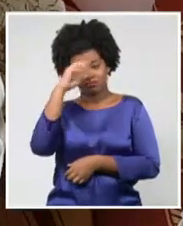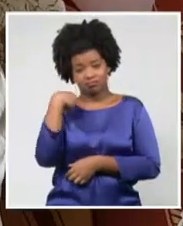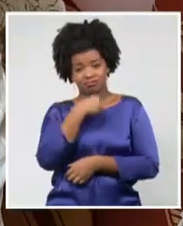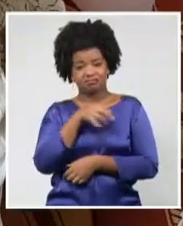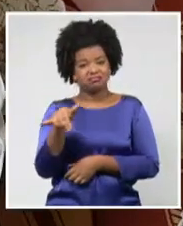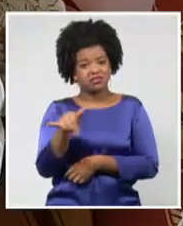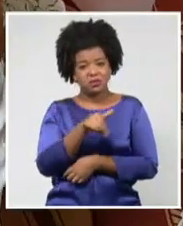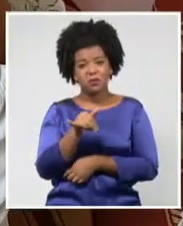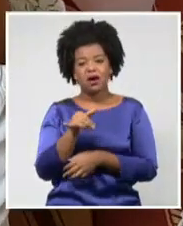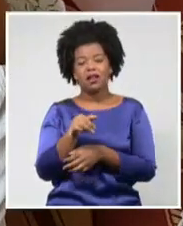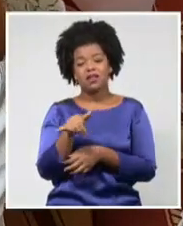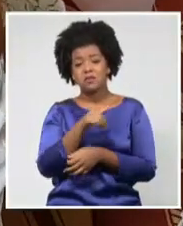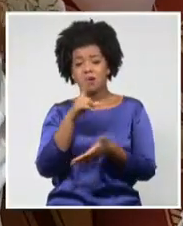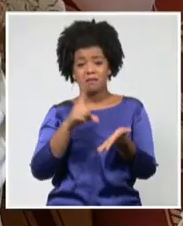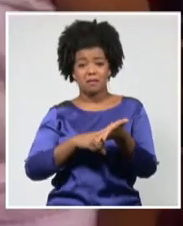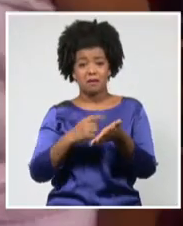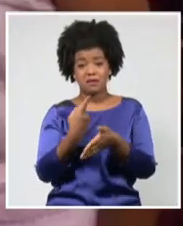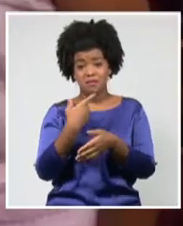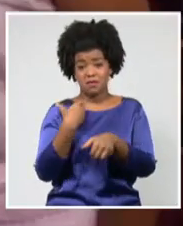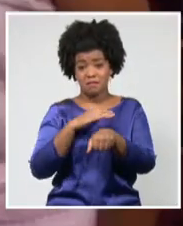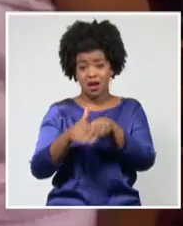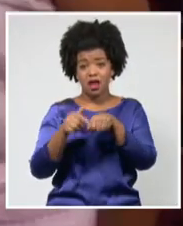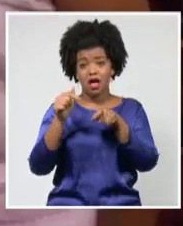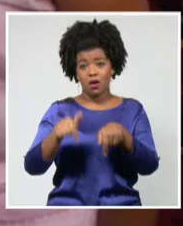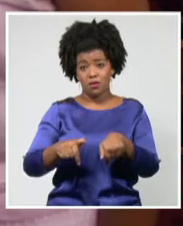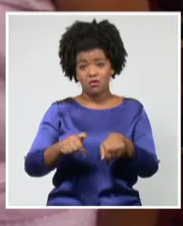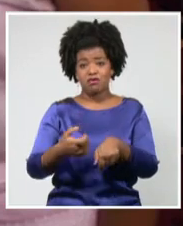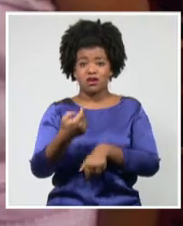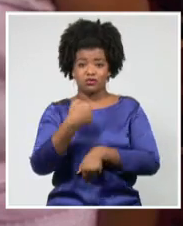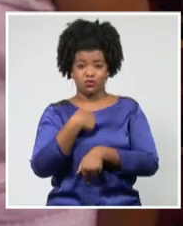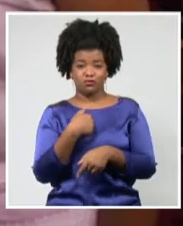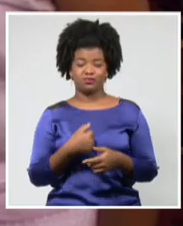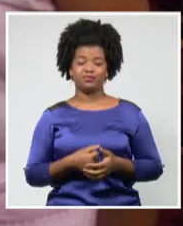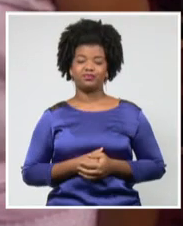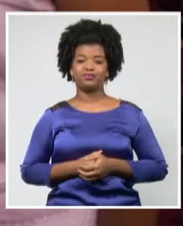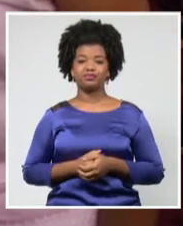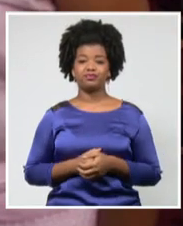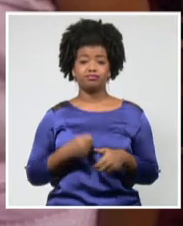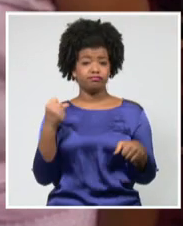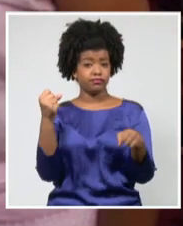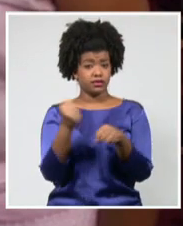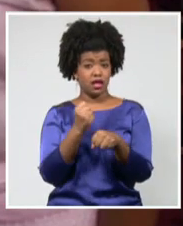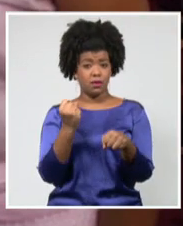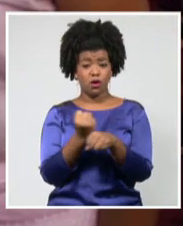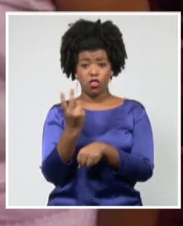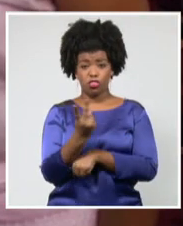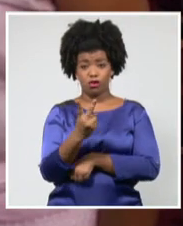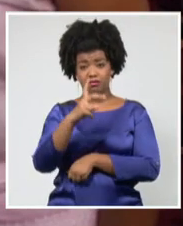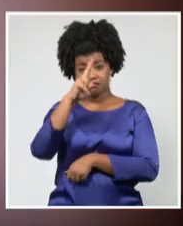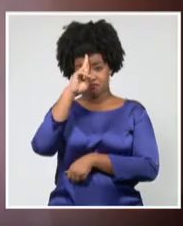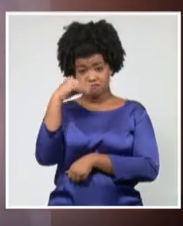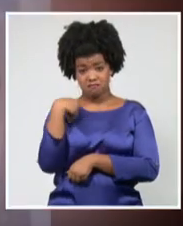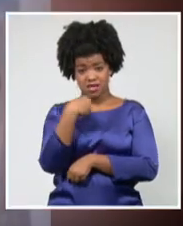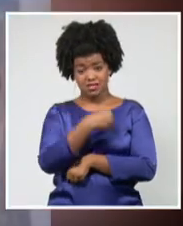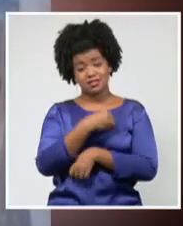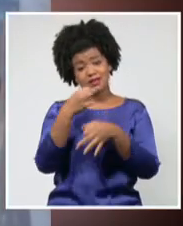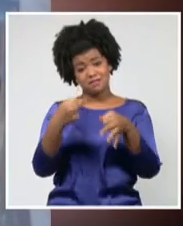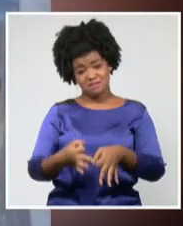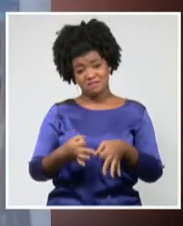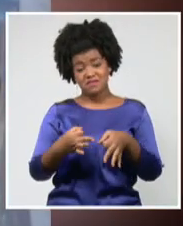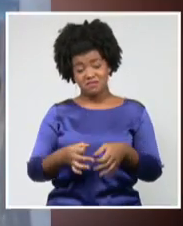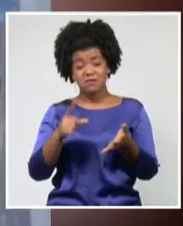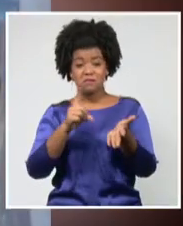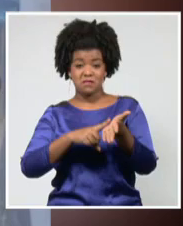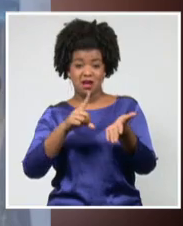camino. Primero mi hermana y ahora yo. La vocación de ambas muchachas por la medicina nació en el seno familiar con el ejemplo de